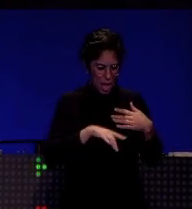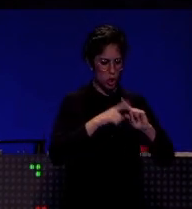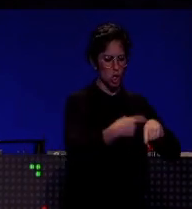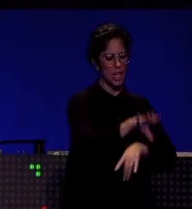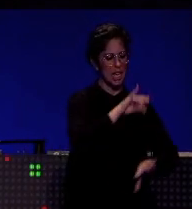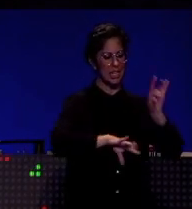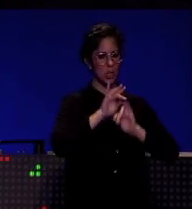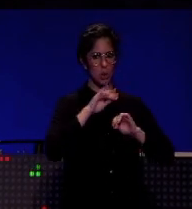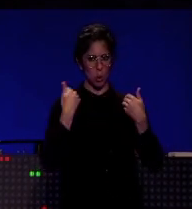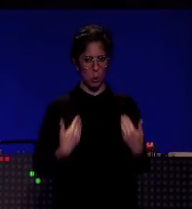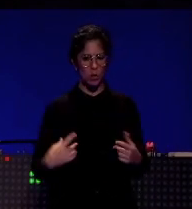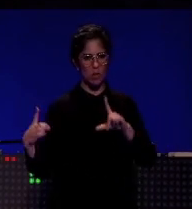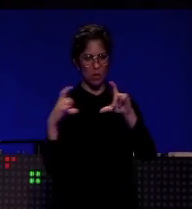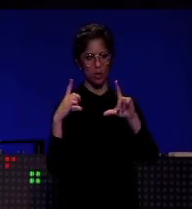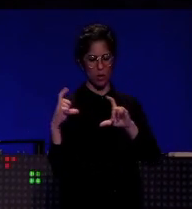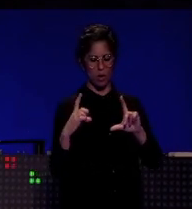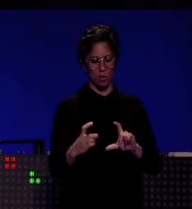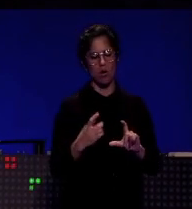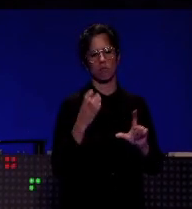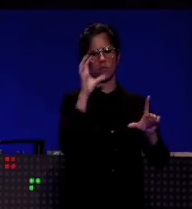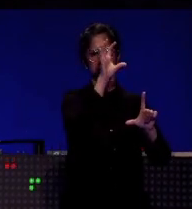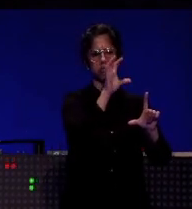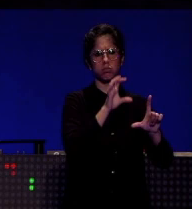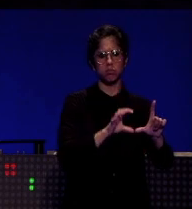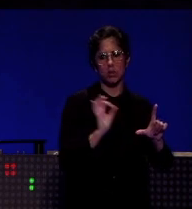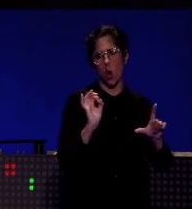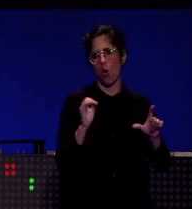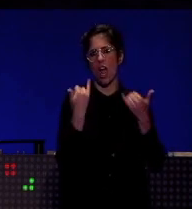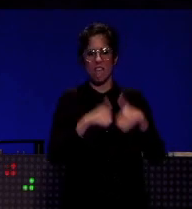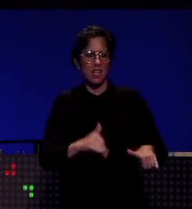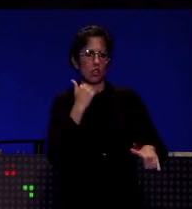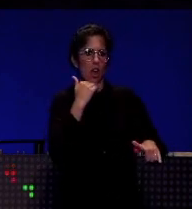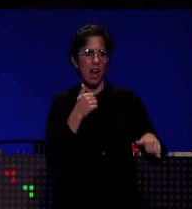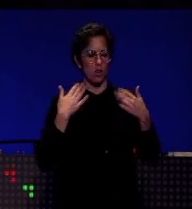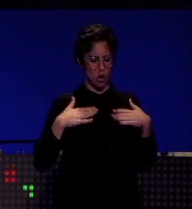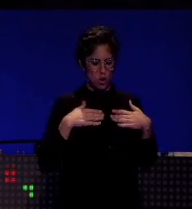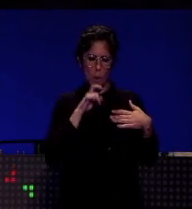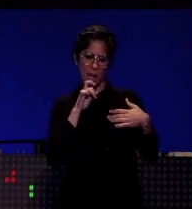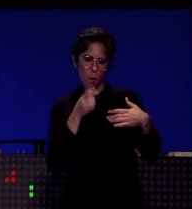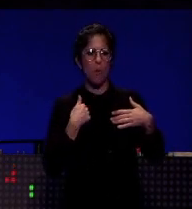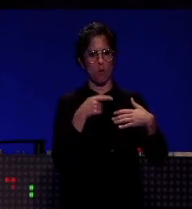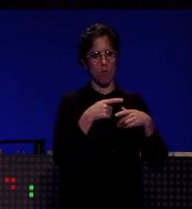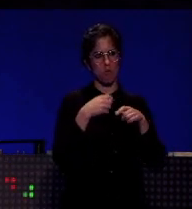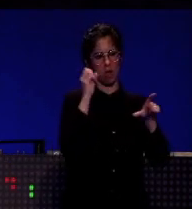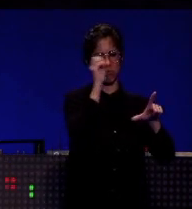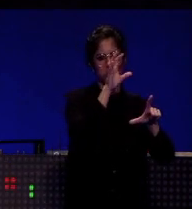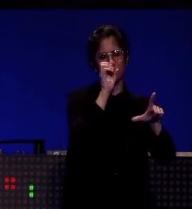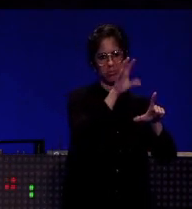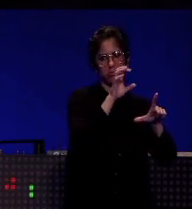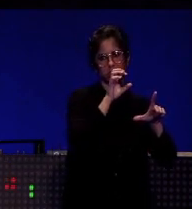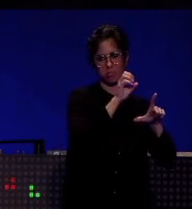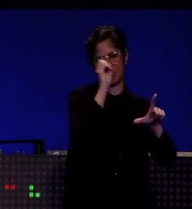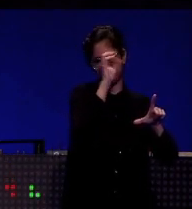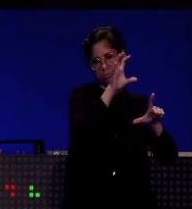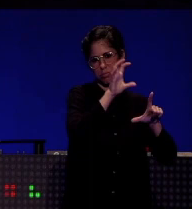comparte lo comparto los looks de mi día a día y demás de algún evento y ahí empiezo a formar como como mi público yo aquí lo tenía